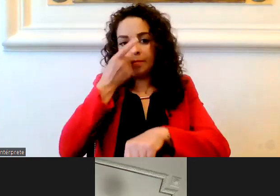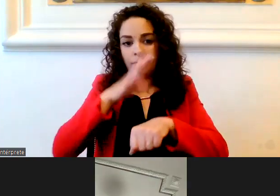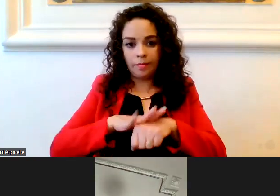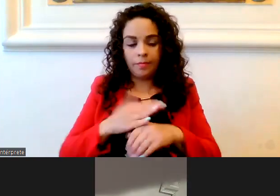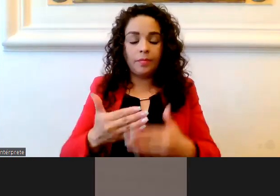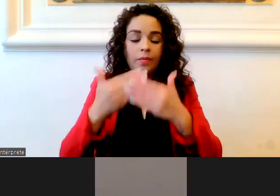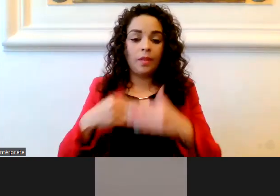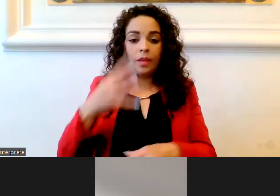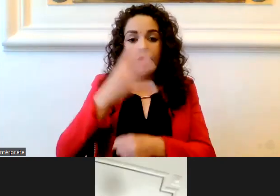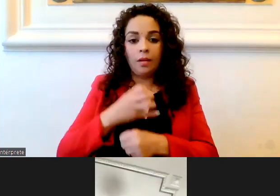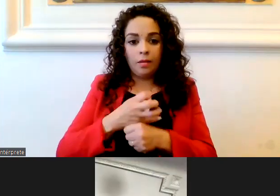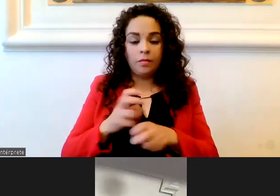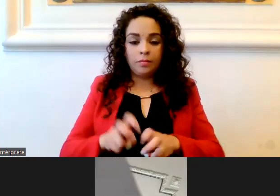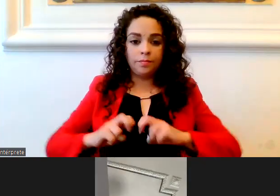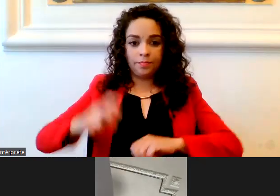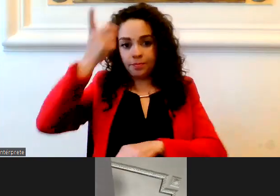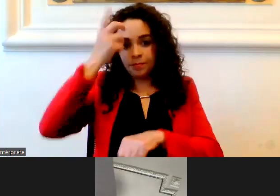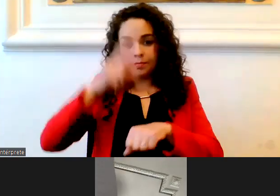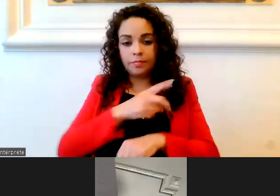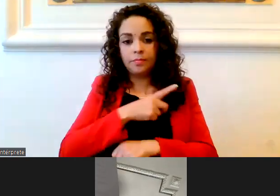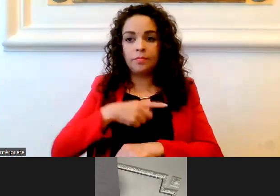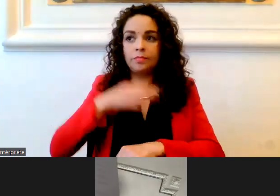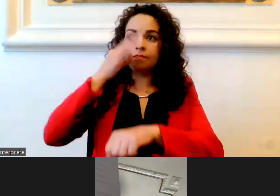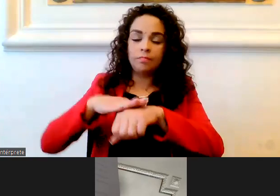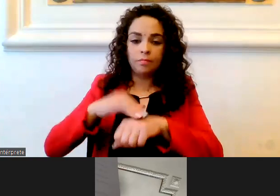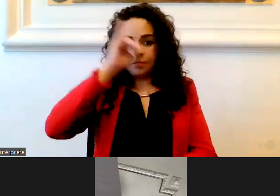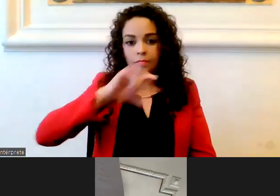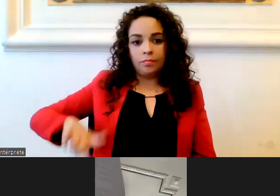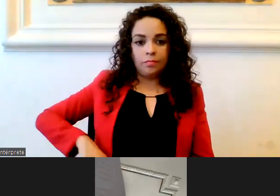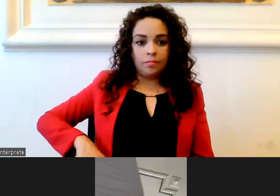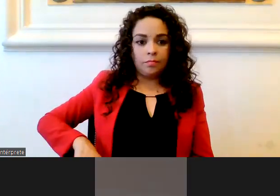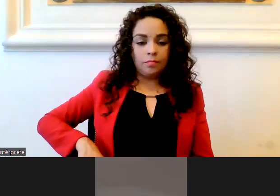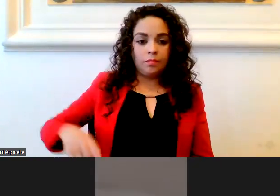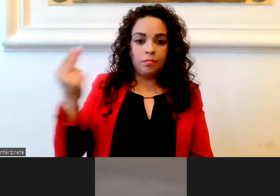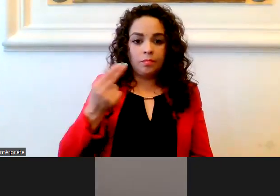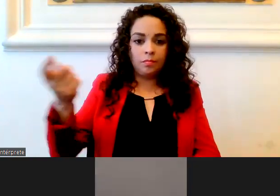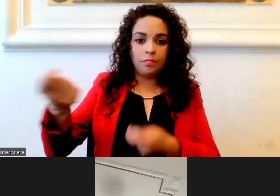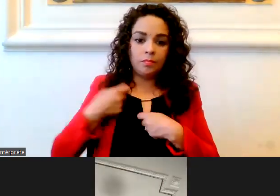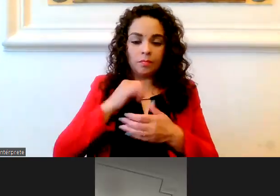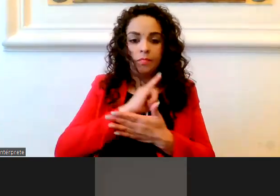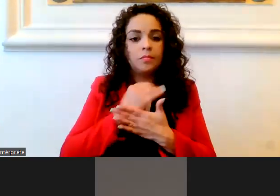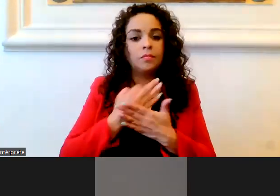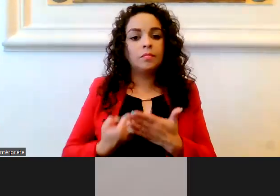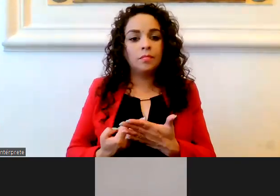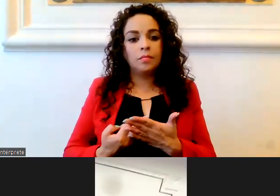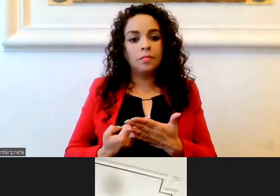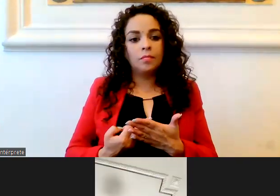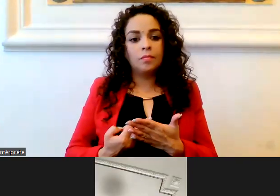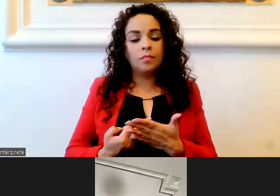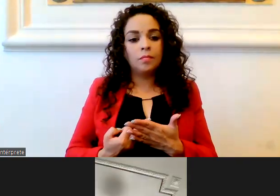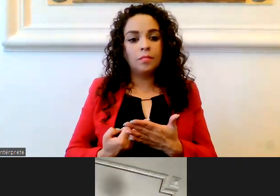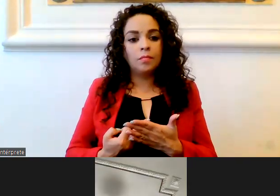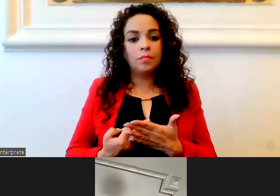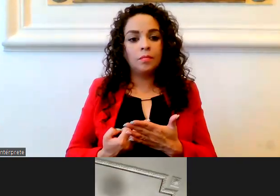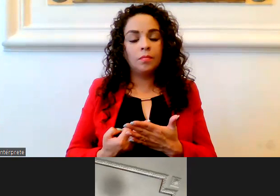que conforme a la legislación aplicable deberá remitir un informe a este Congreso y hacer públicas las actividades realizadas en un periodo no mayor de 15